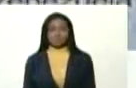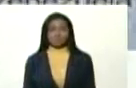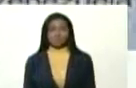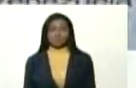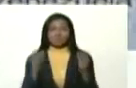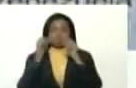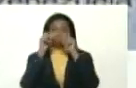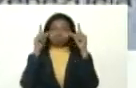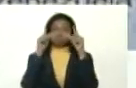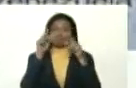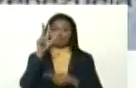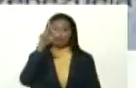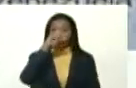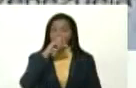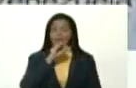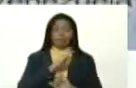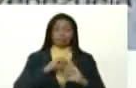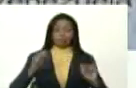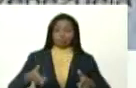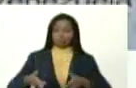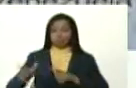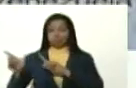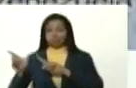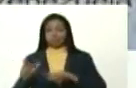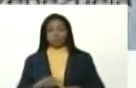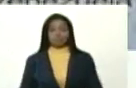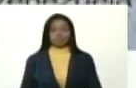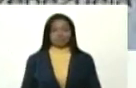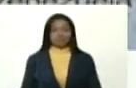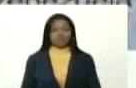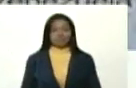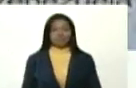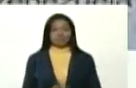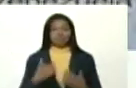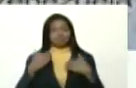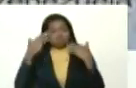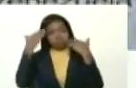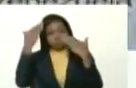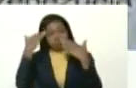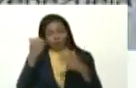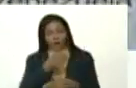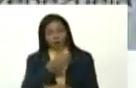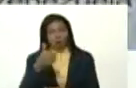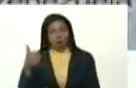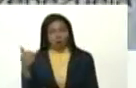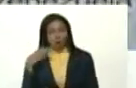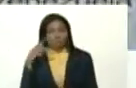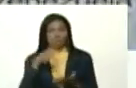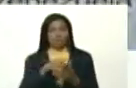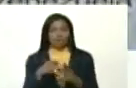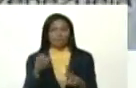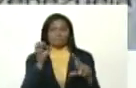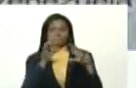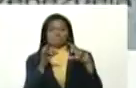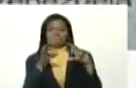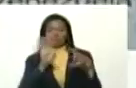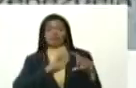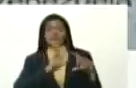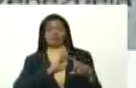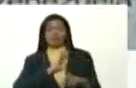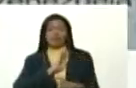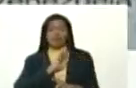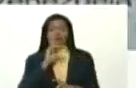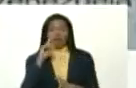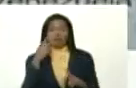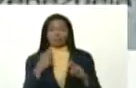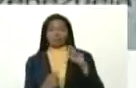Increíble, 3 años ya. Mi saludo. Aquí está mi carnet.